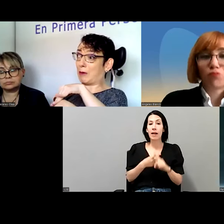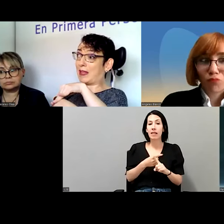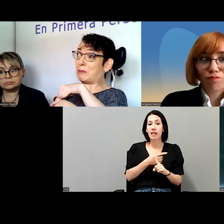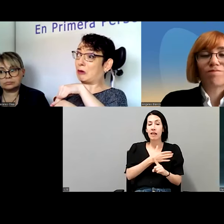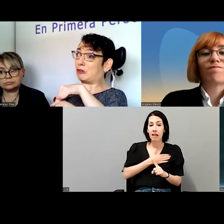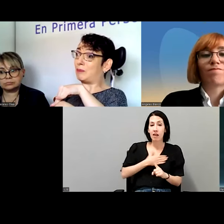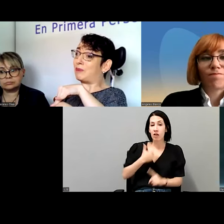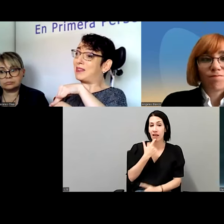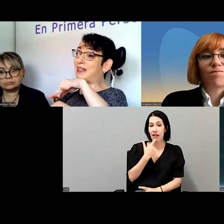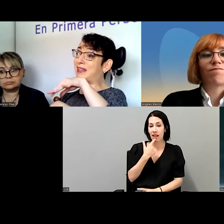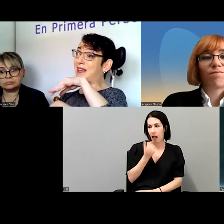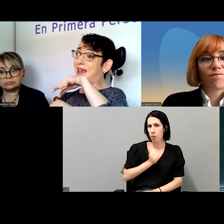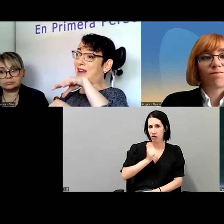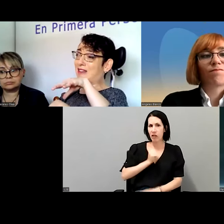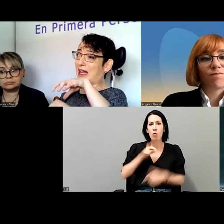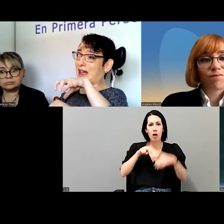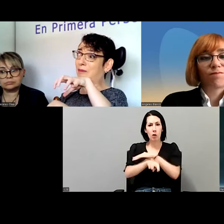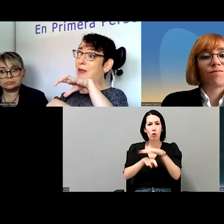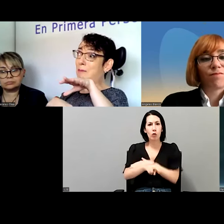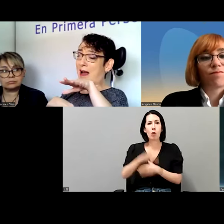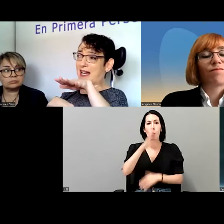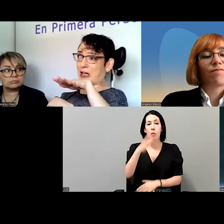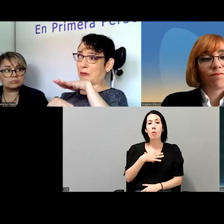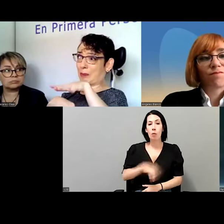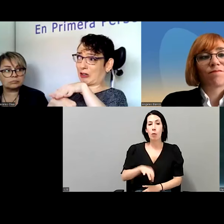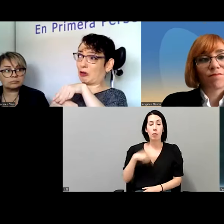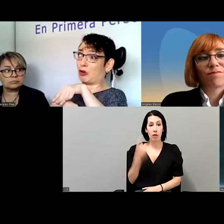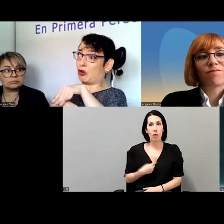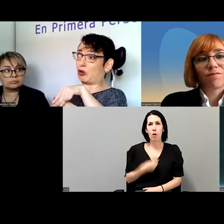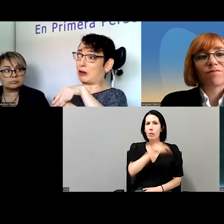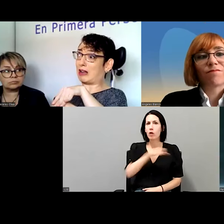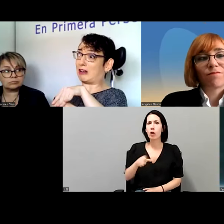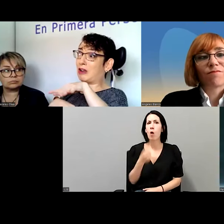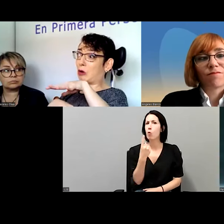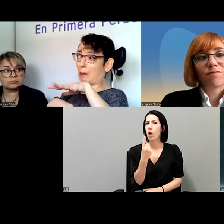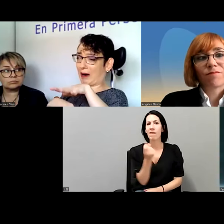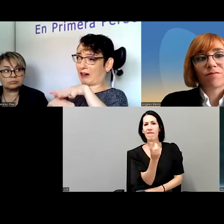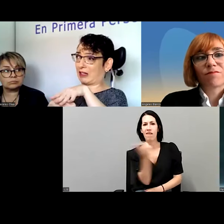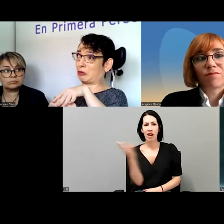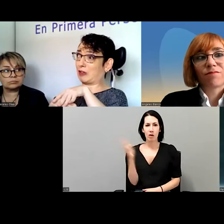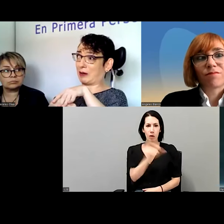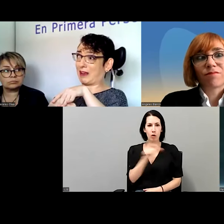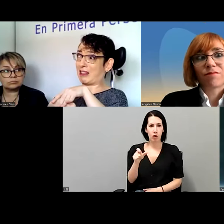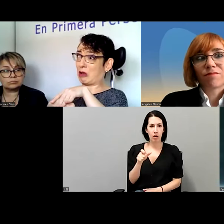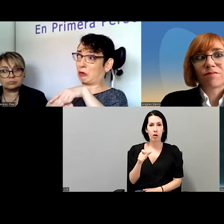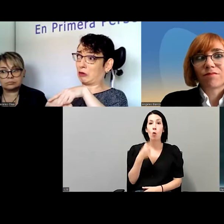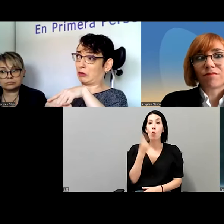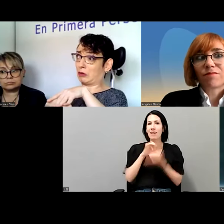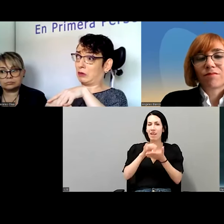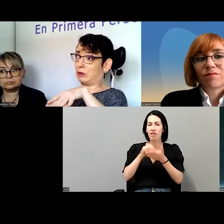porque podemos estar varias personas compartiendo un